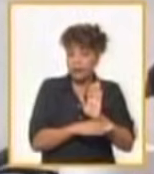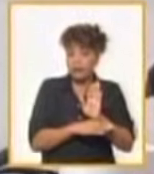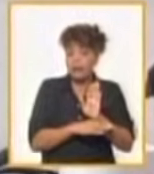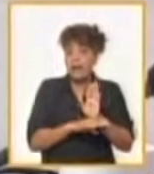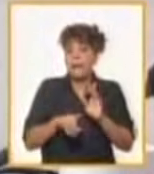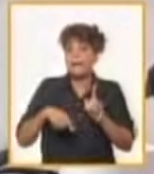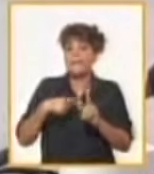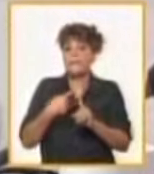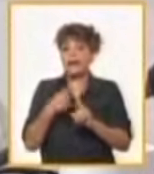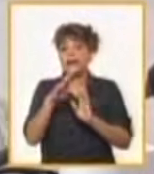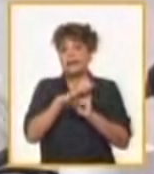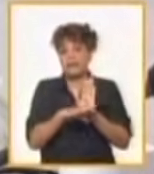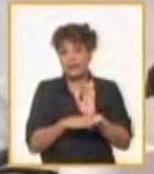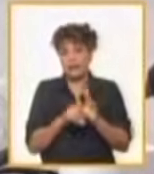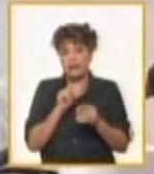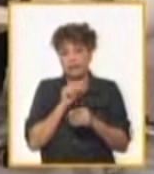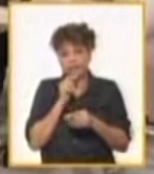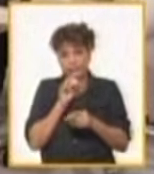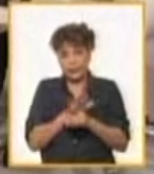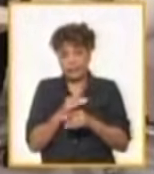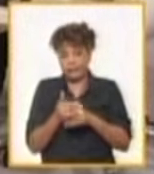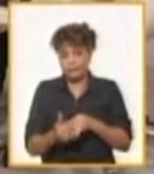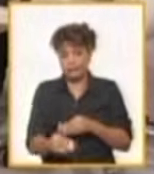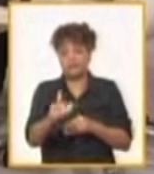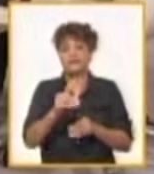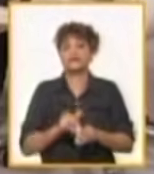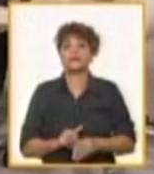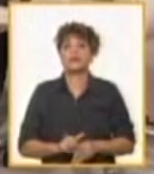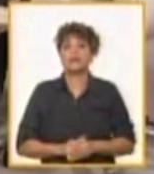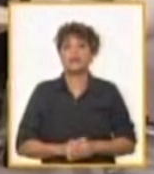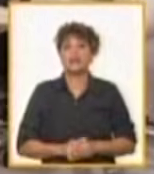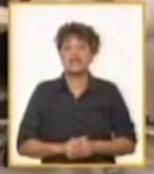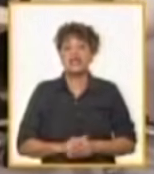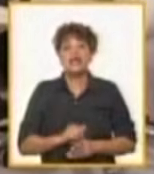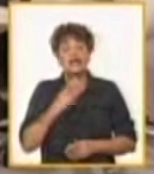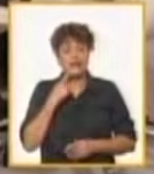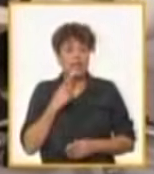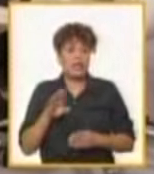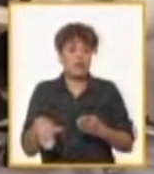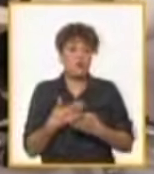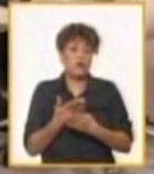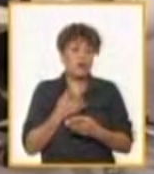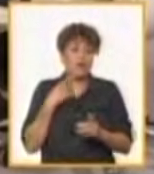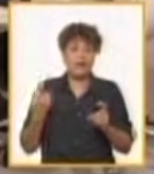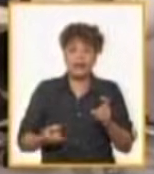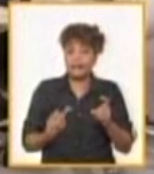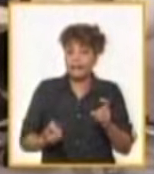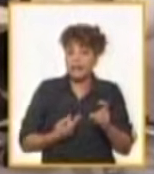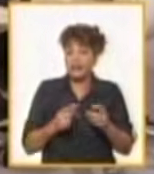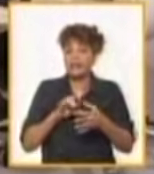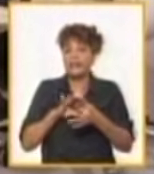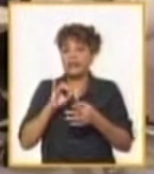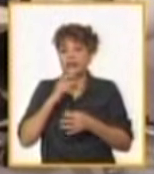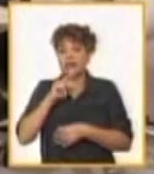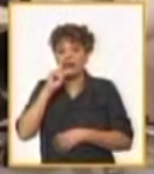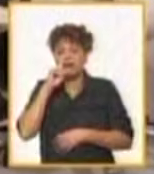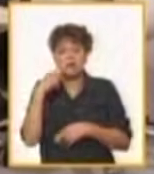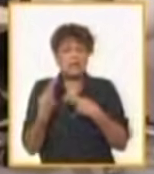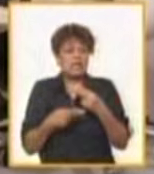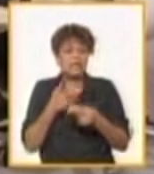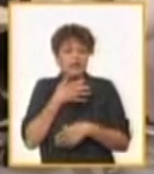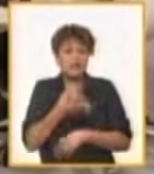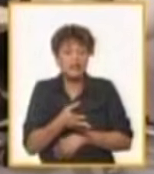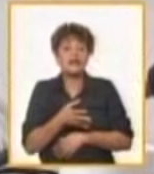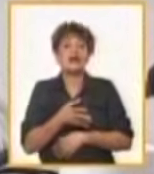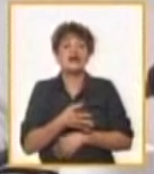en práctica. Y entonces, en aquellos días arduos de la lucha contra bandidos, de Girón, ¿qué estaba haciendo Fidel? Estaba